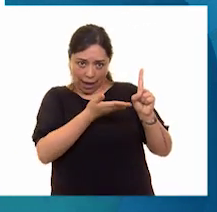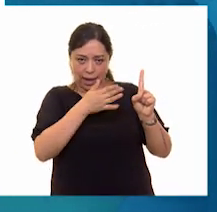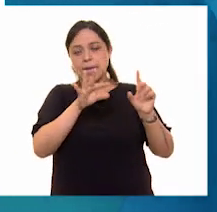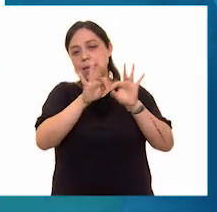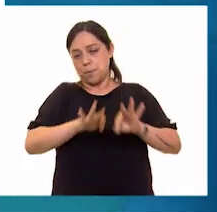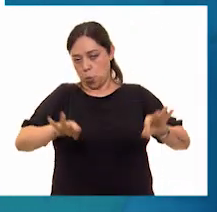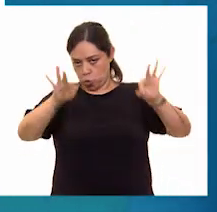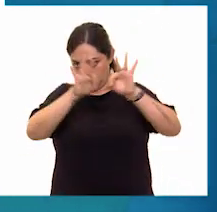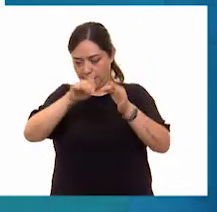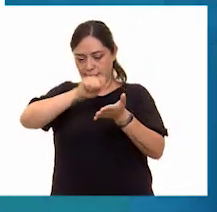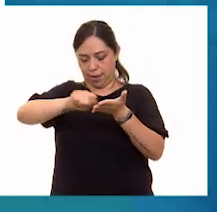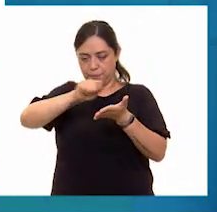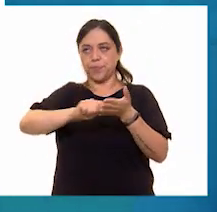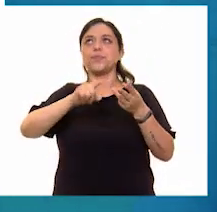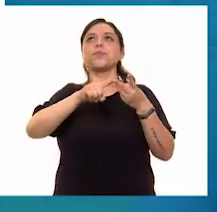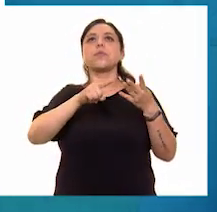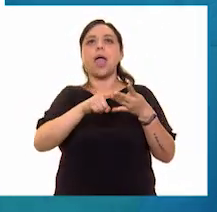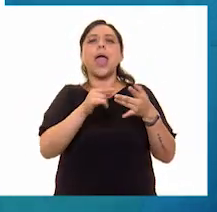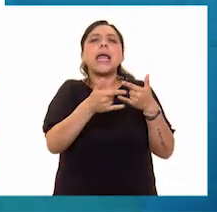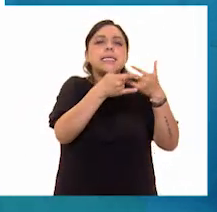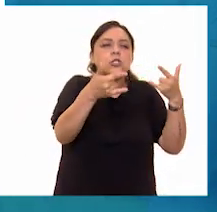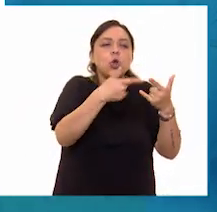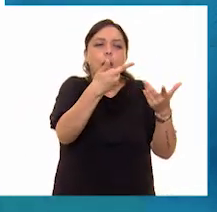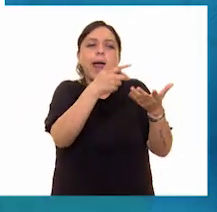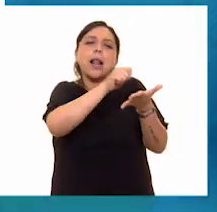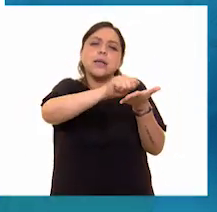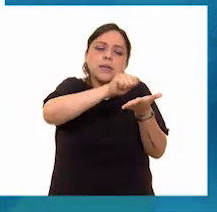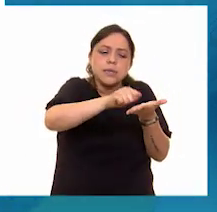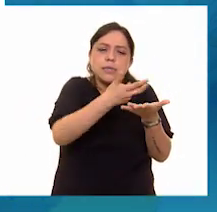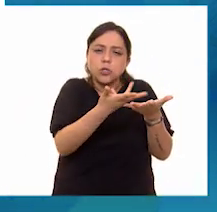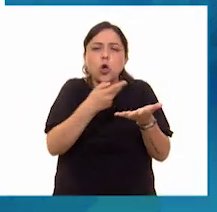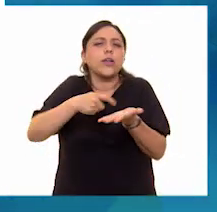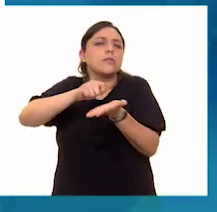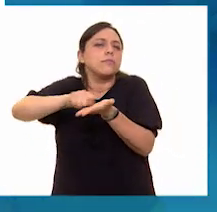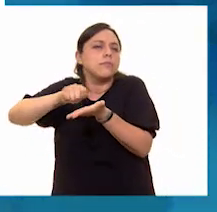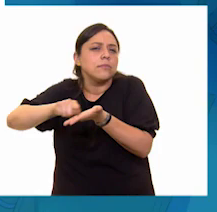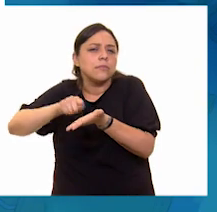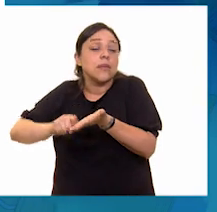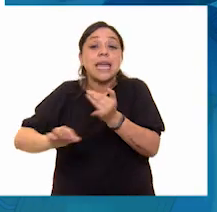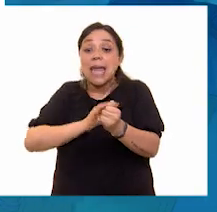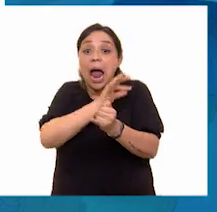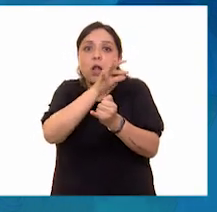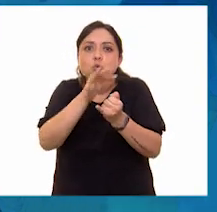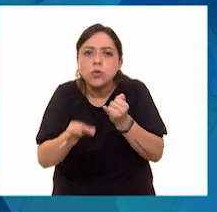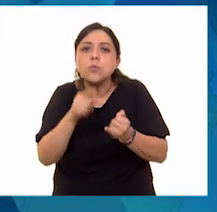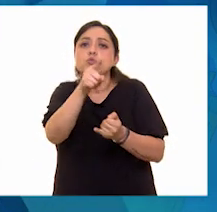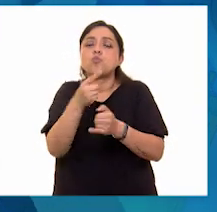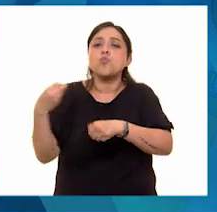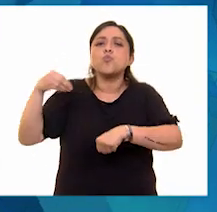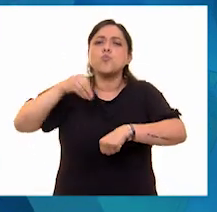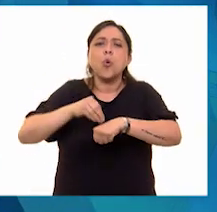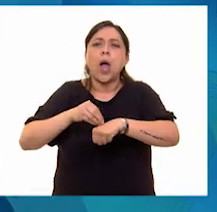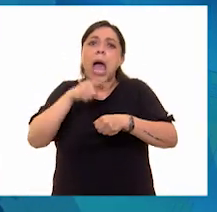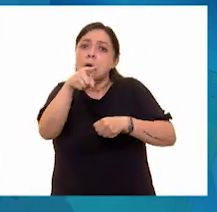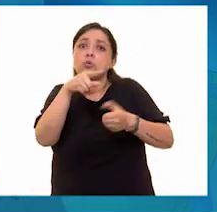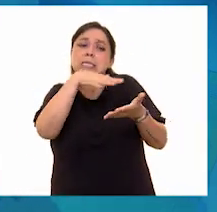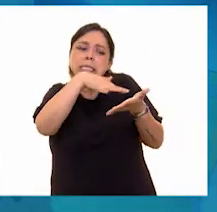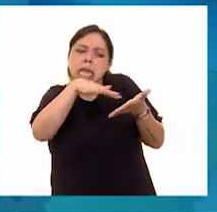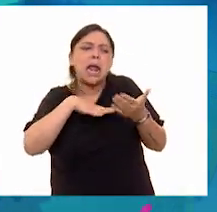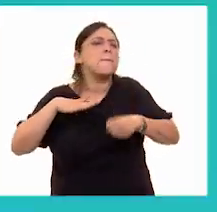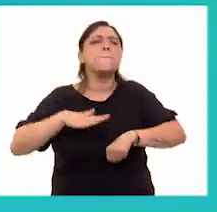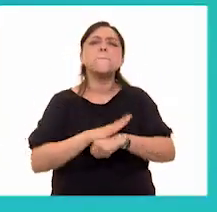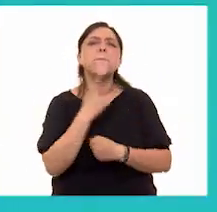algunas de sus obras, conclusión, por qué vale la pena leer a este autor. Muchas gracias, María.